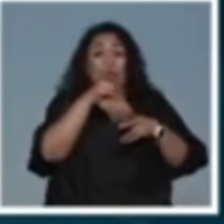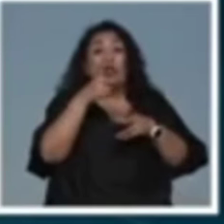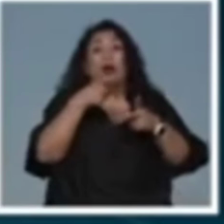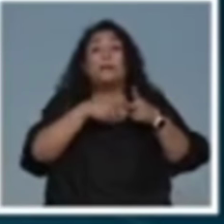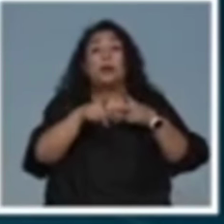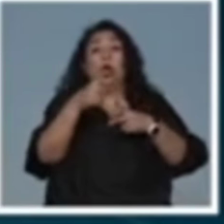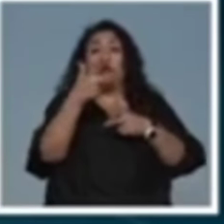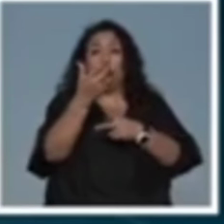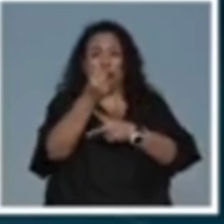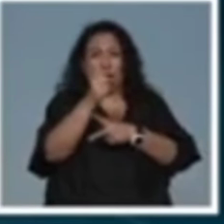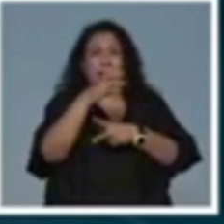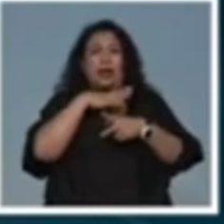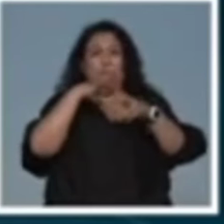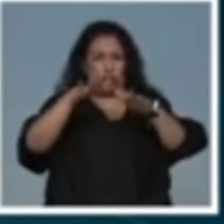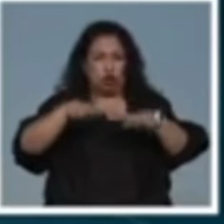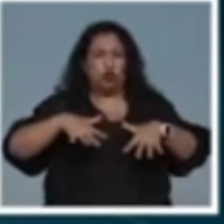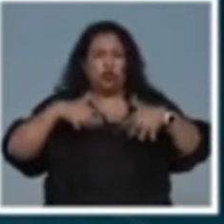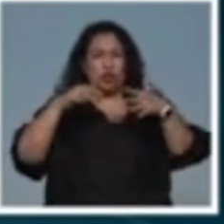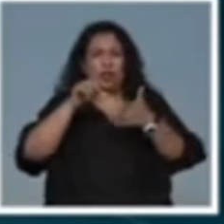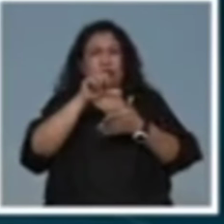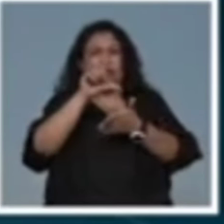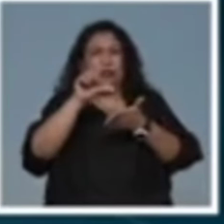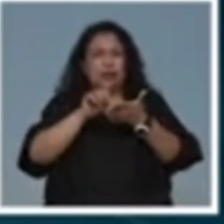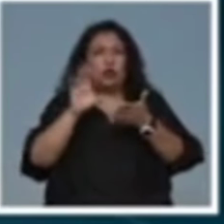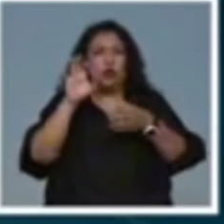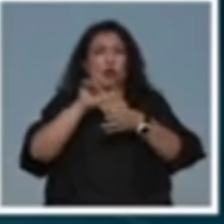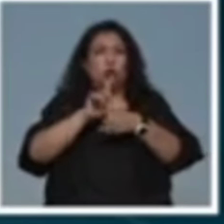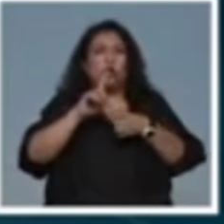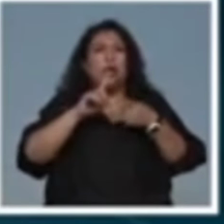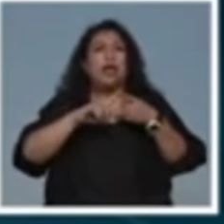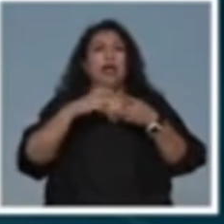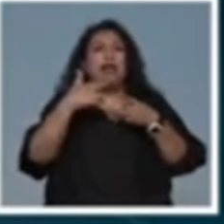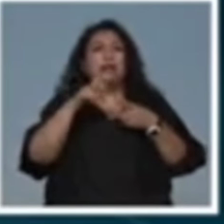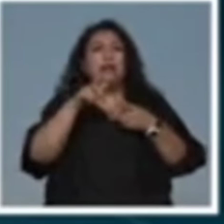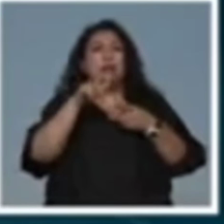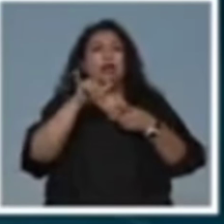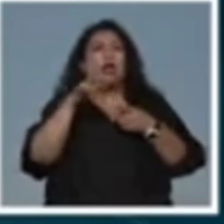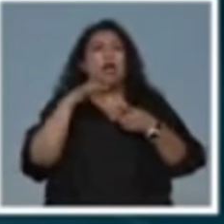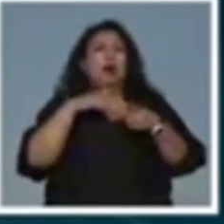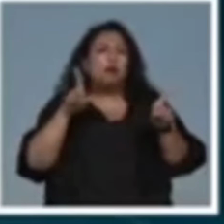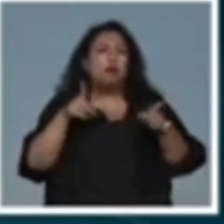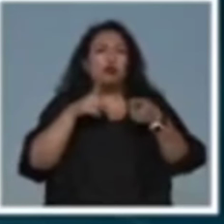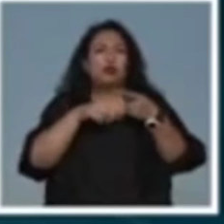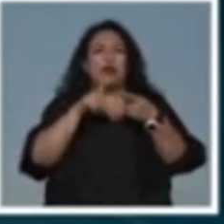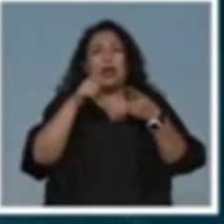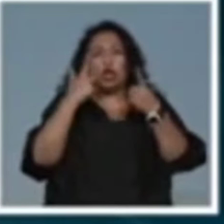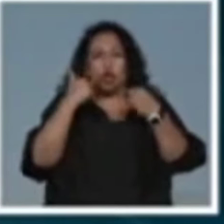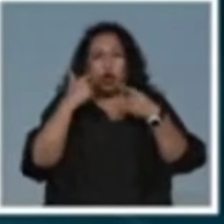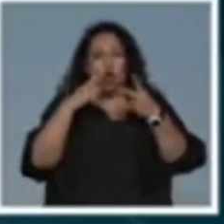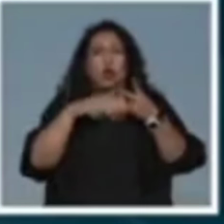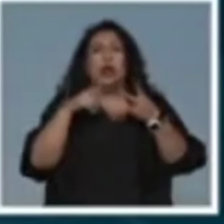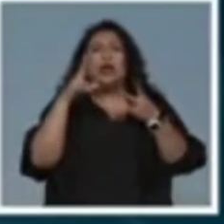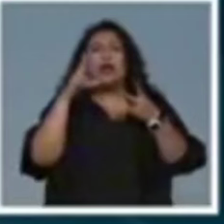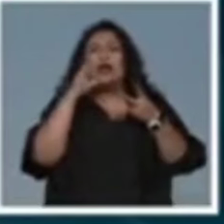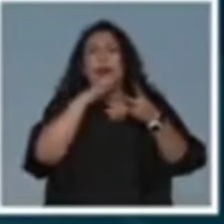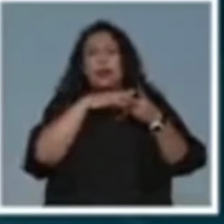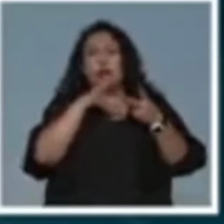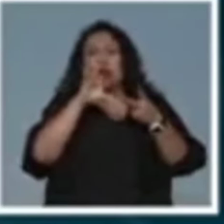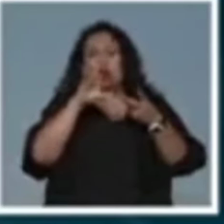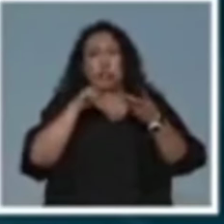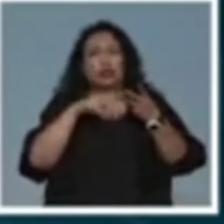8 de septiembre ofrecerá un concierto en el Centro Cultural Chess Life, en donde interpretará piezas como La Llorona, El Negro de la Costa,